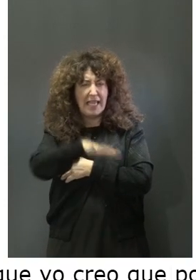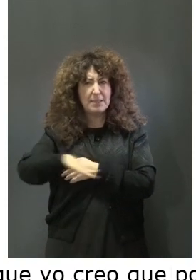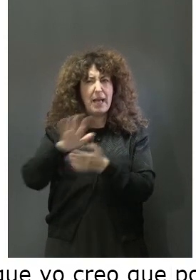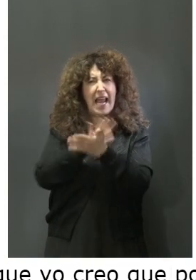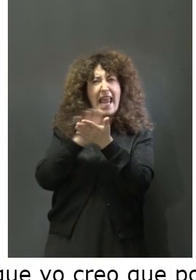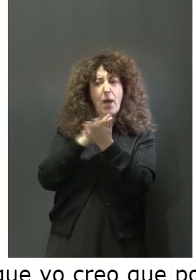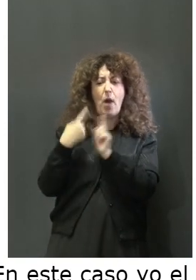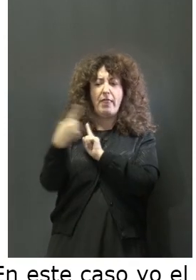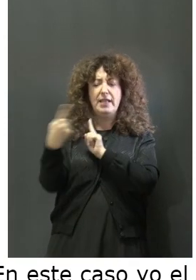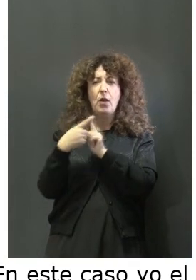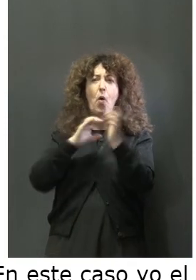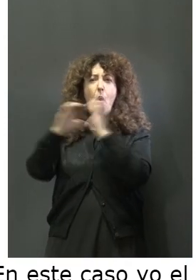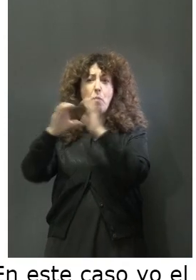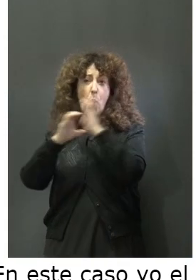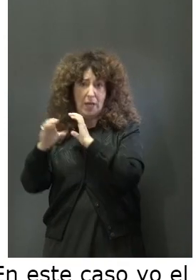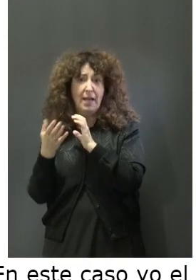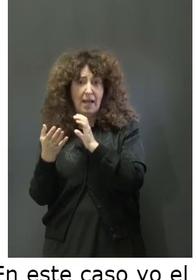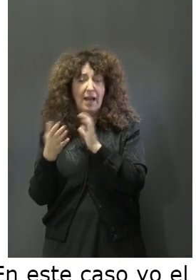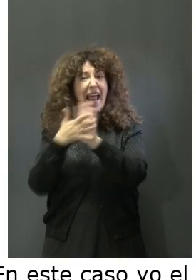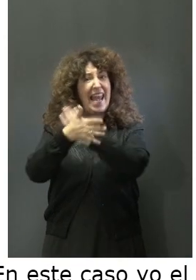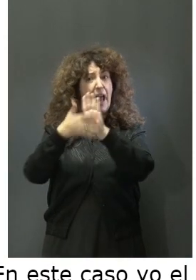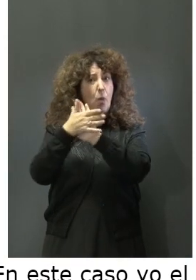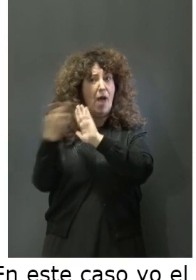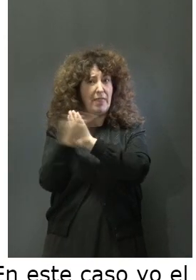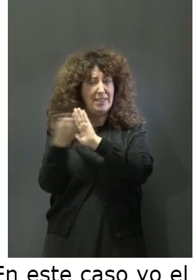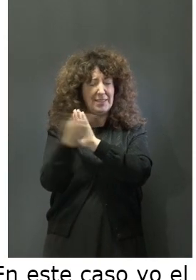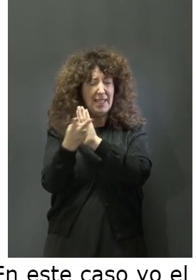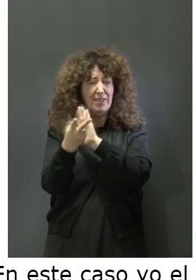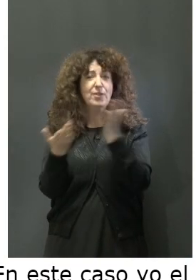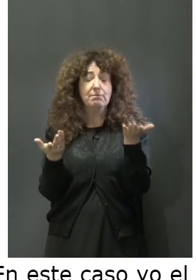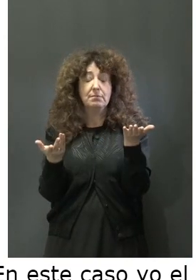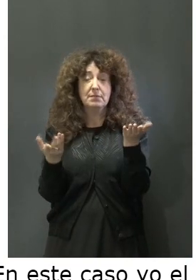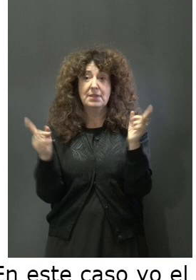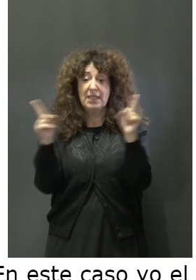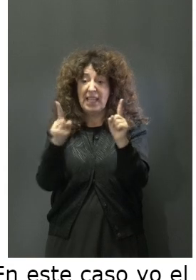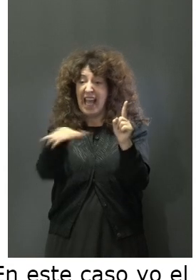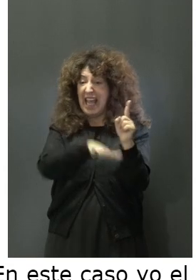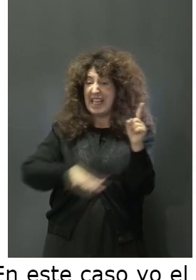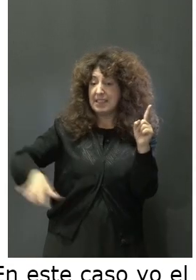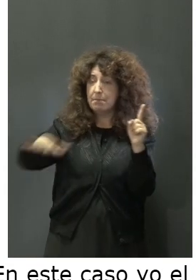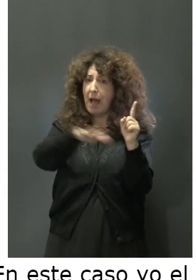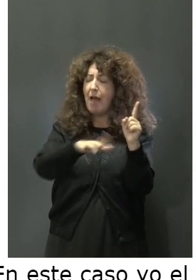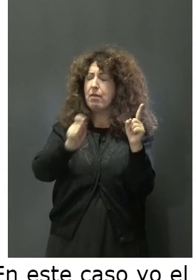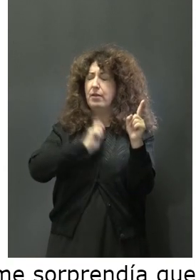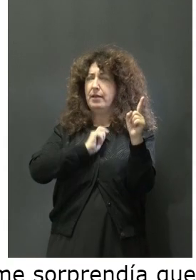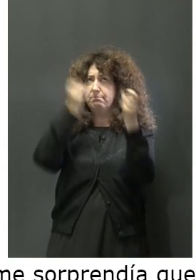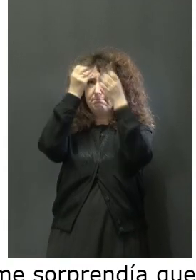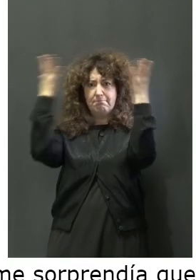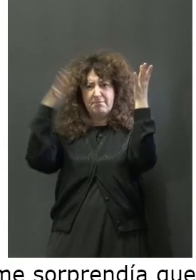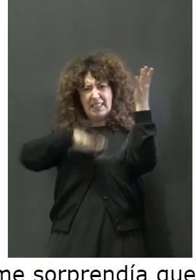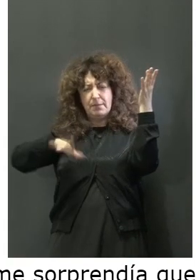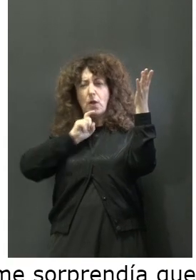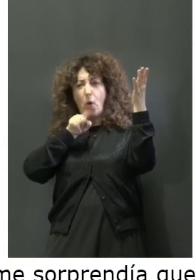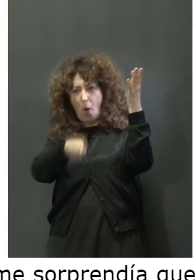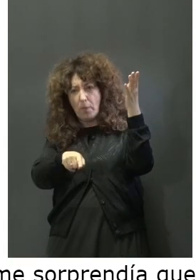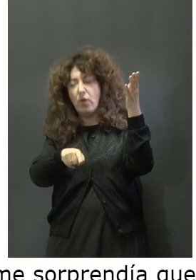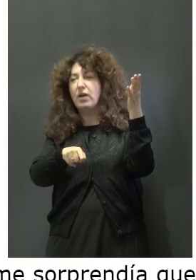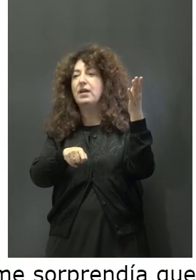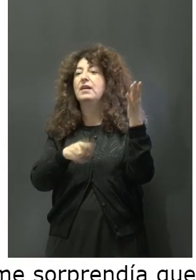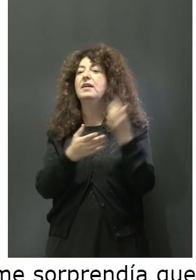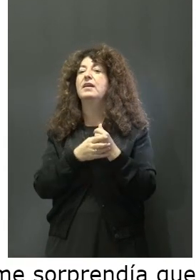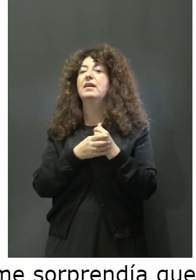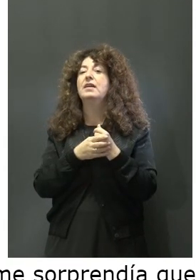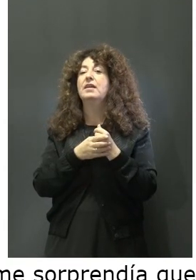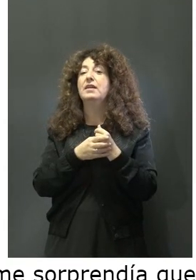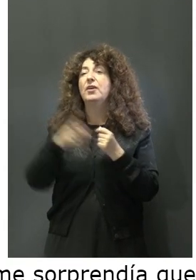se comunicaban utilizando la lengua de signos, pues podía ser un patrón espacial al lado del